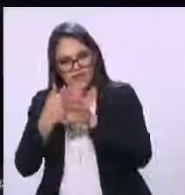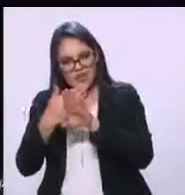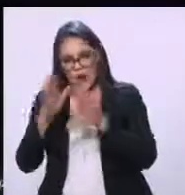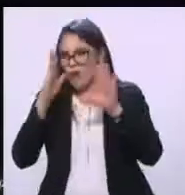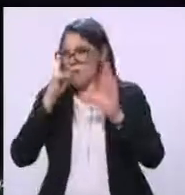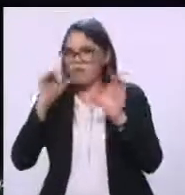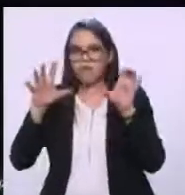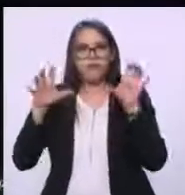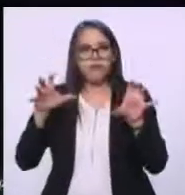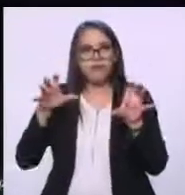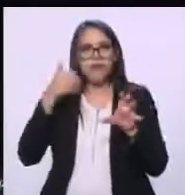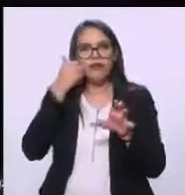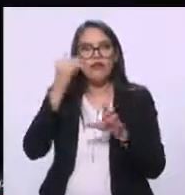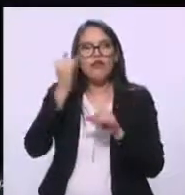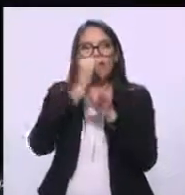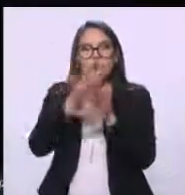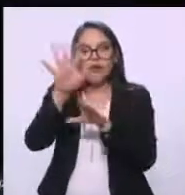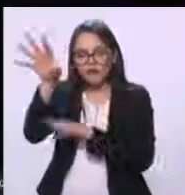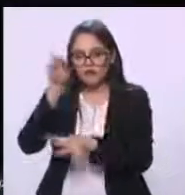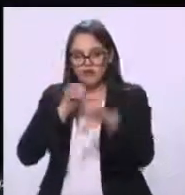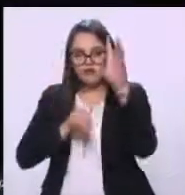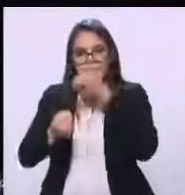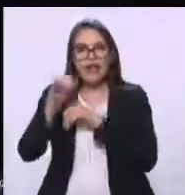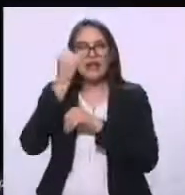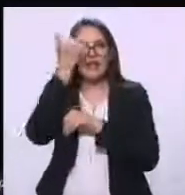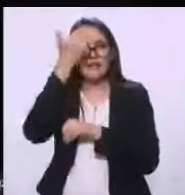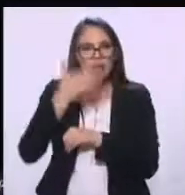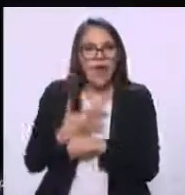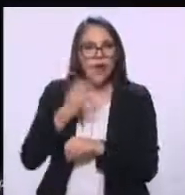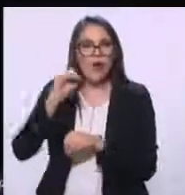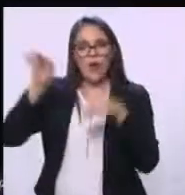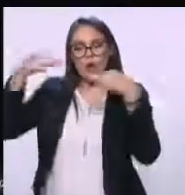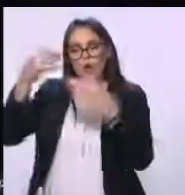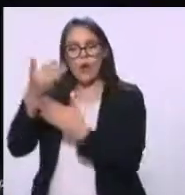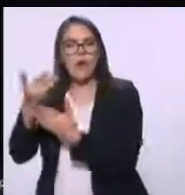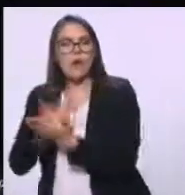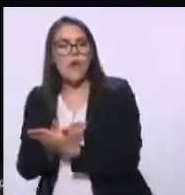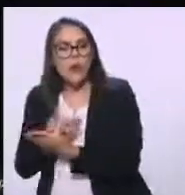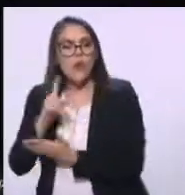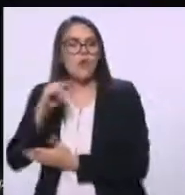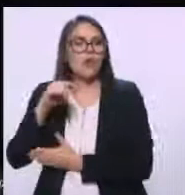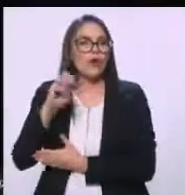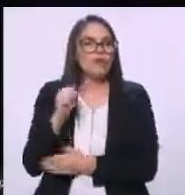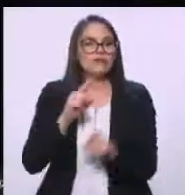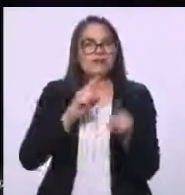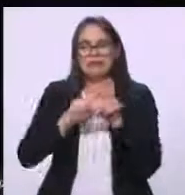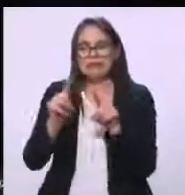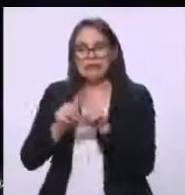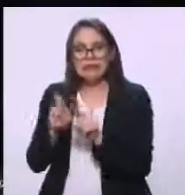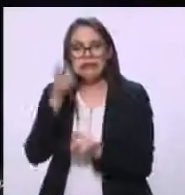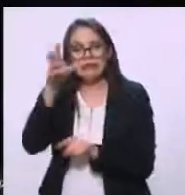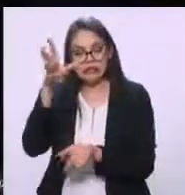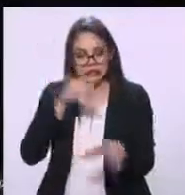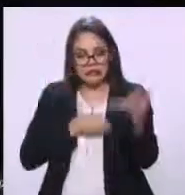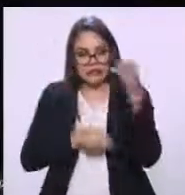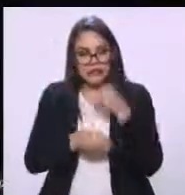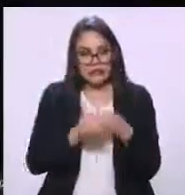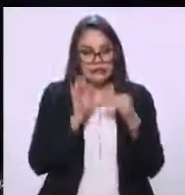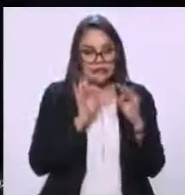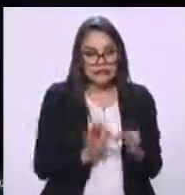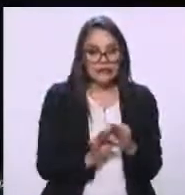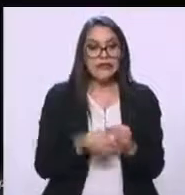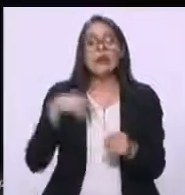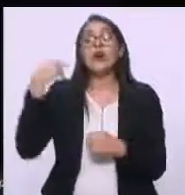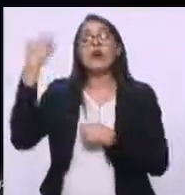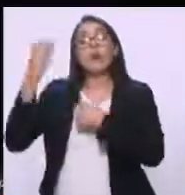insertan información comprometedora, fotos comprometedoras, documentos comprometedores. Entonces la gente debe estar muy atenta a qué se revelan